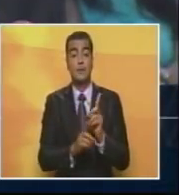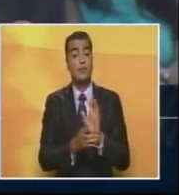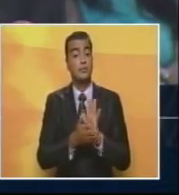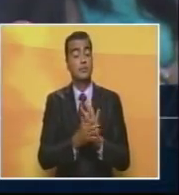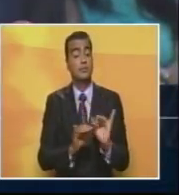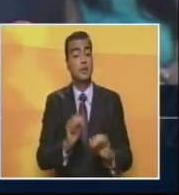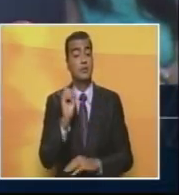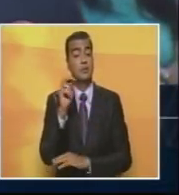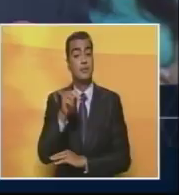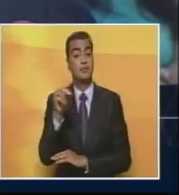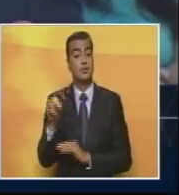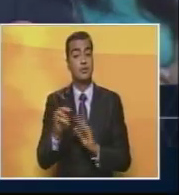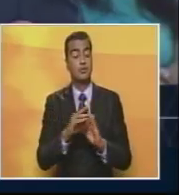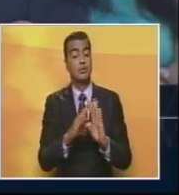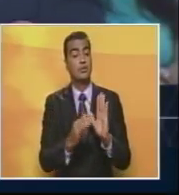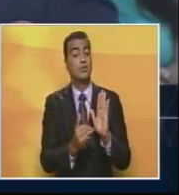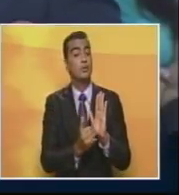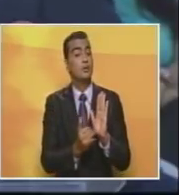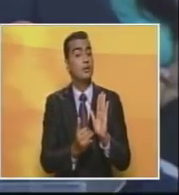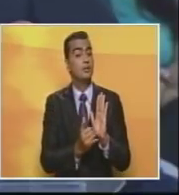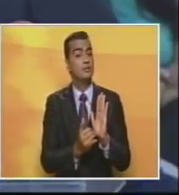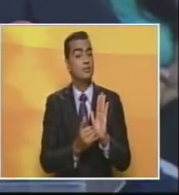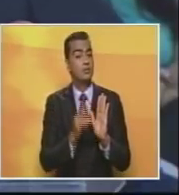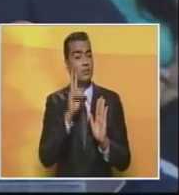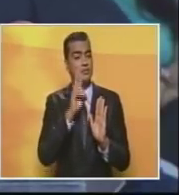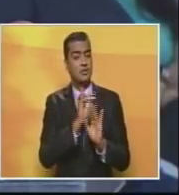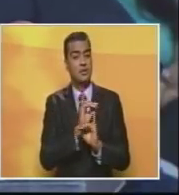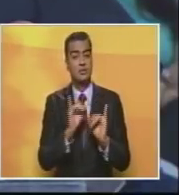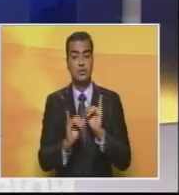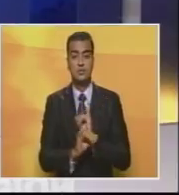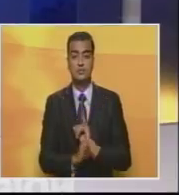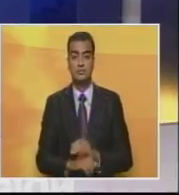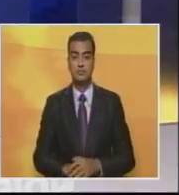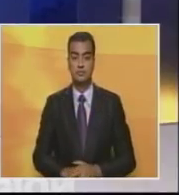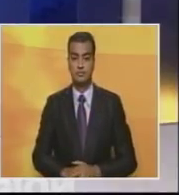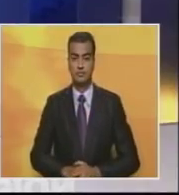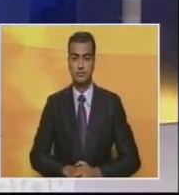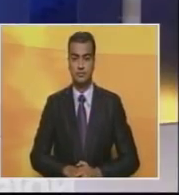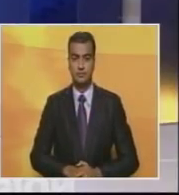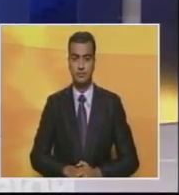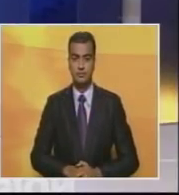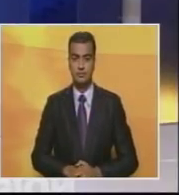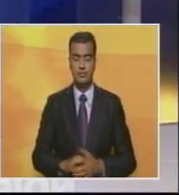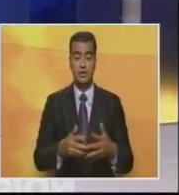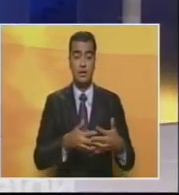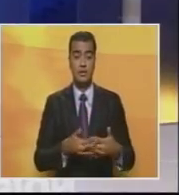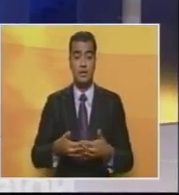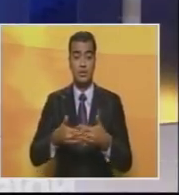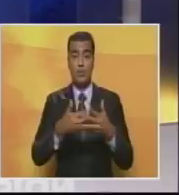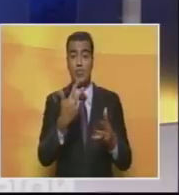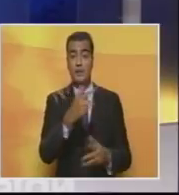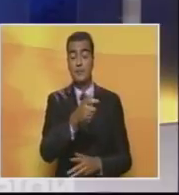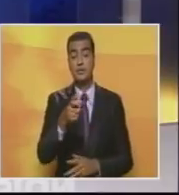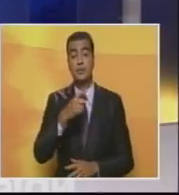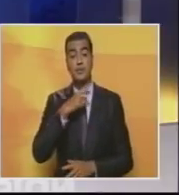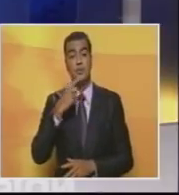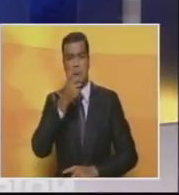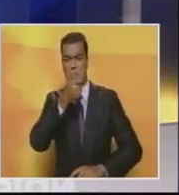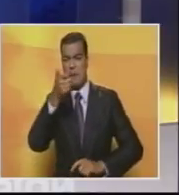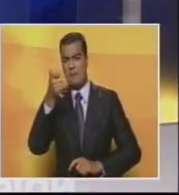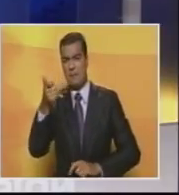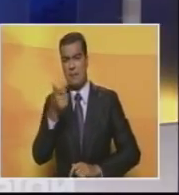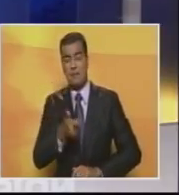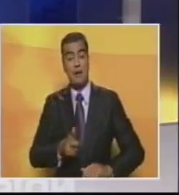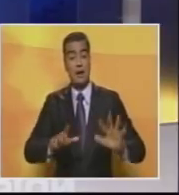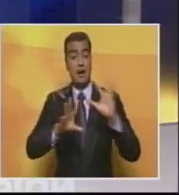a la Asamblea Nacional Constituyente con observación internacional. En Estados Unidos, 3 personas murieron en un tiroteo ocurrido